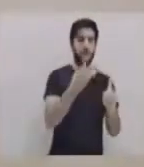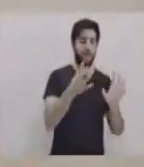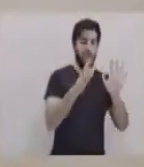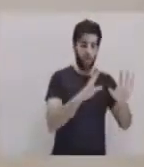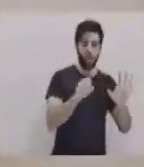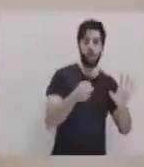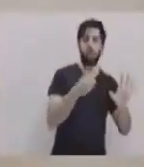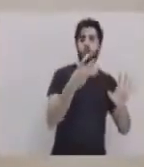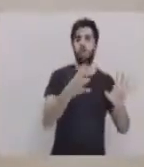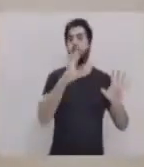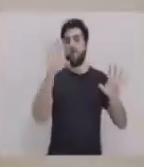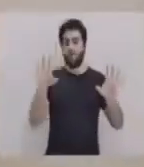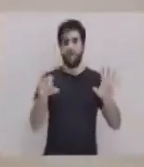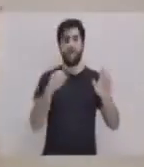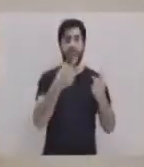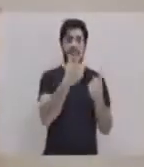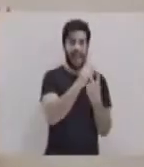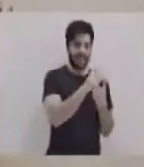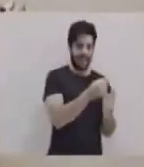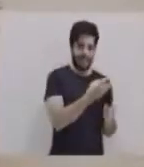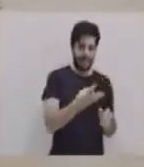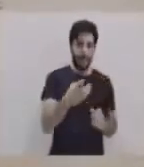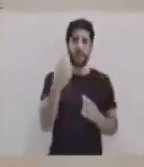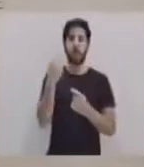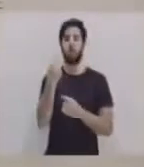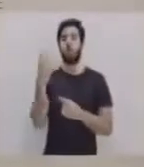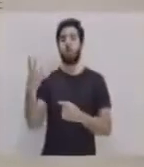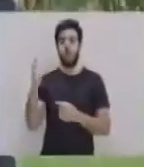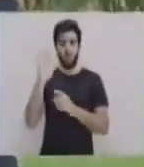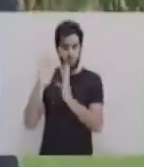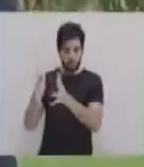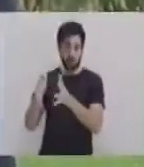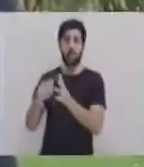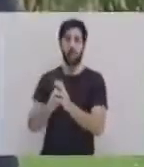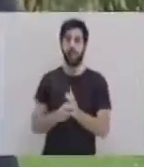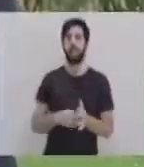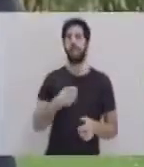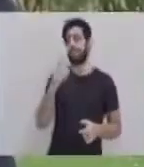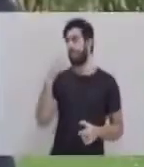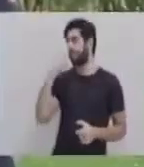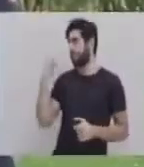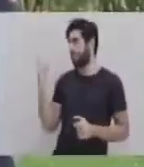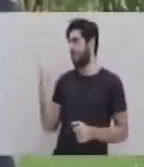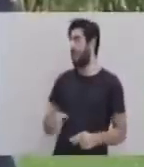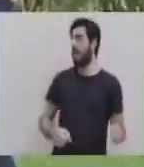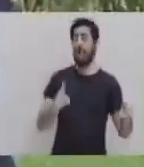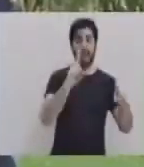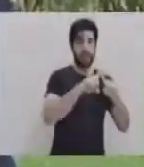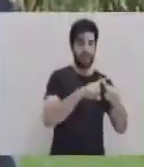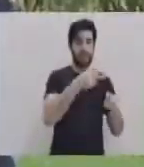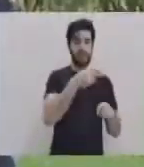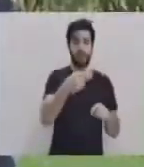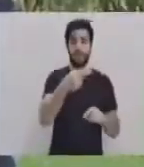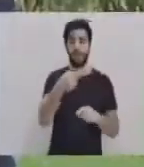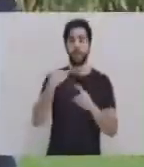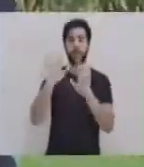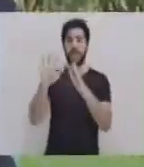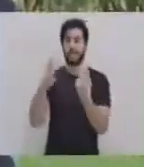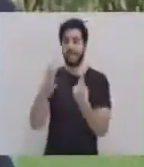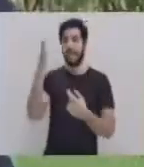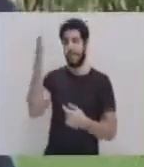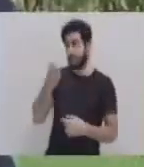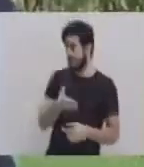Sí. X es igual a la mitad de 16. 8 Excelente, Claudia. partido